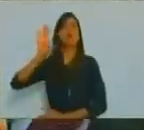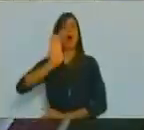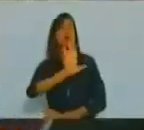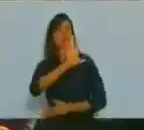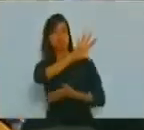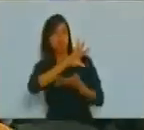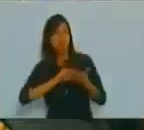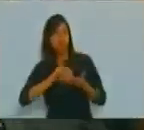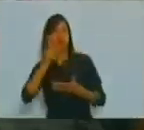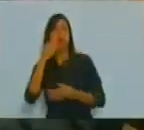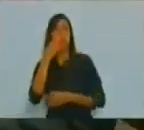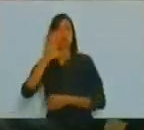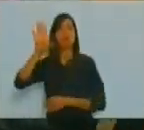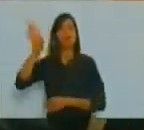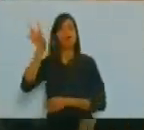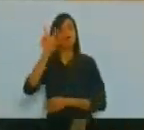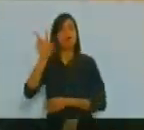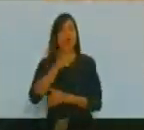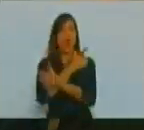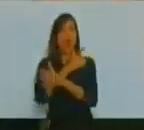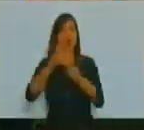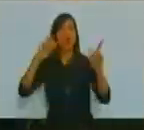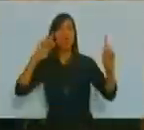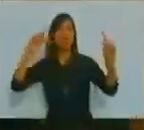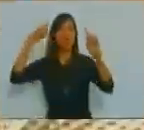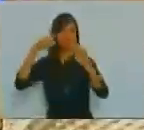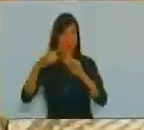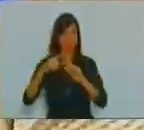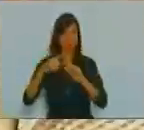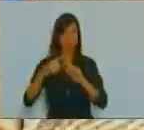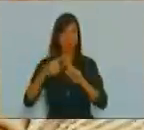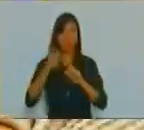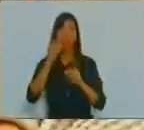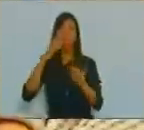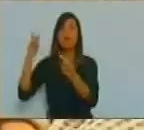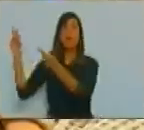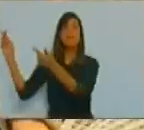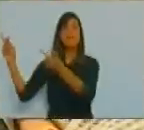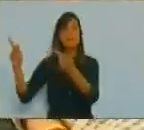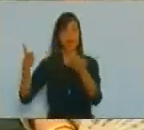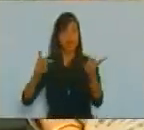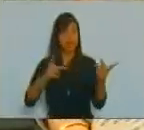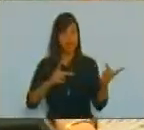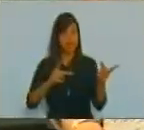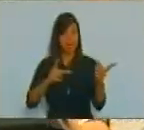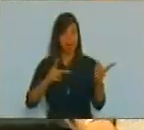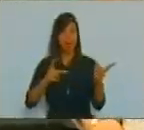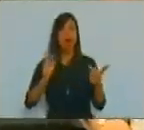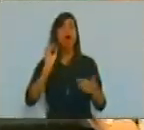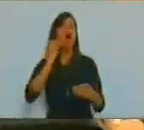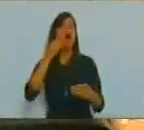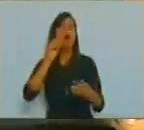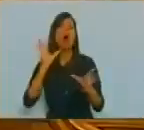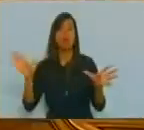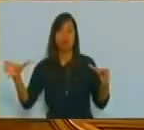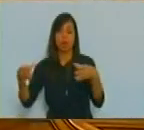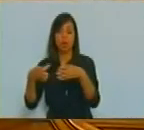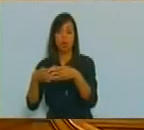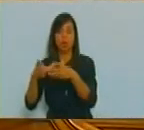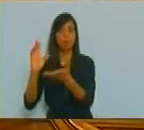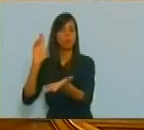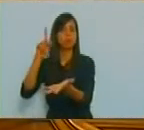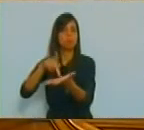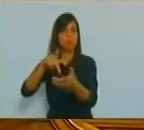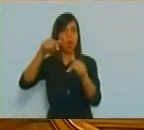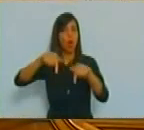de la patria libre y soberana yo quiero dar la bienvenida a un grupo de jóvenes que participaron hoy